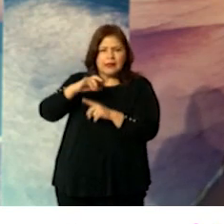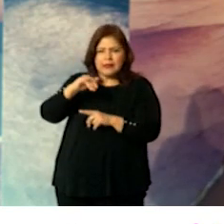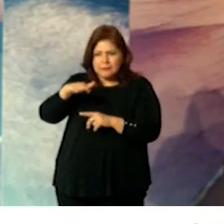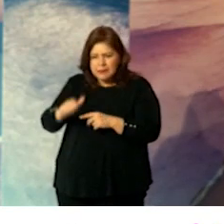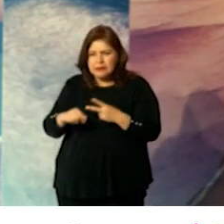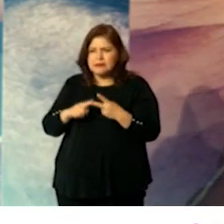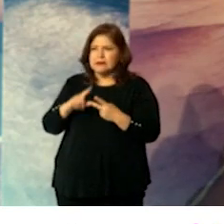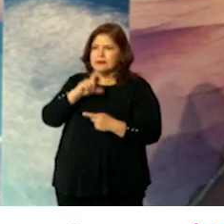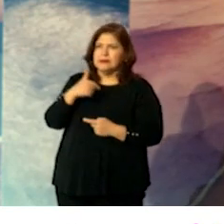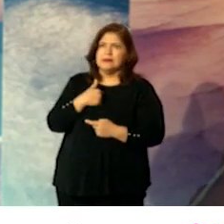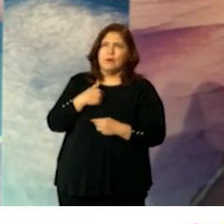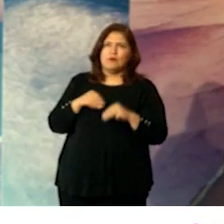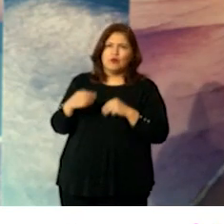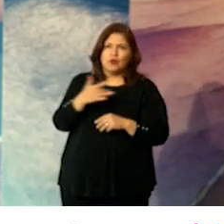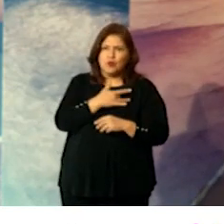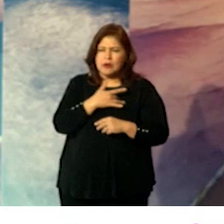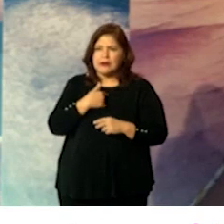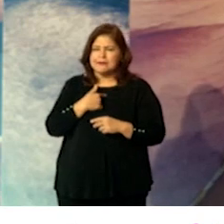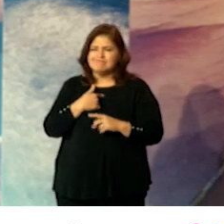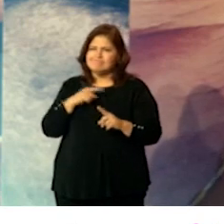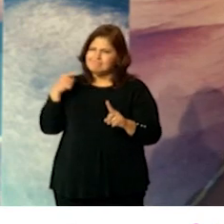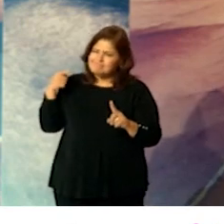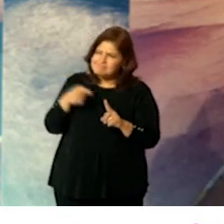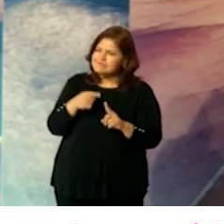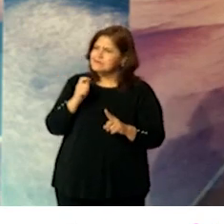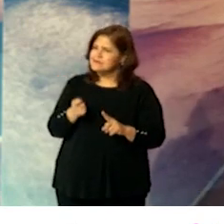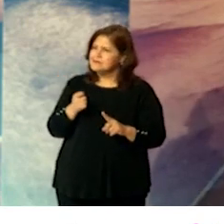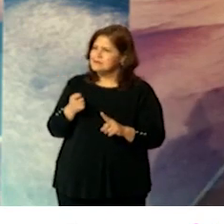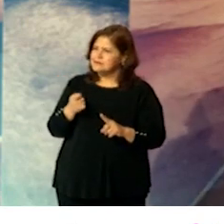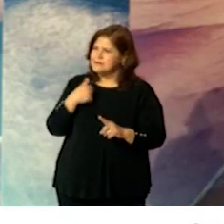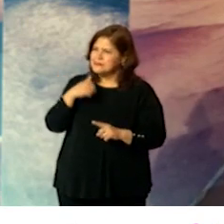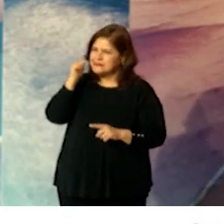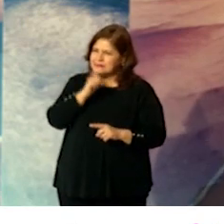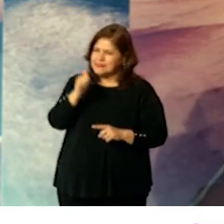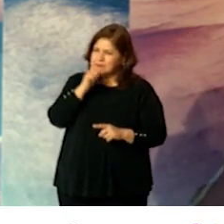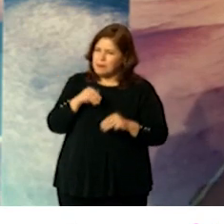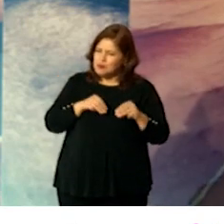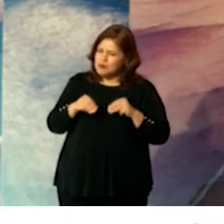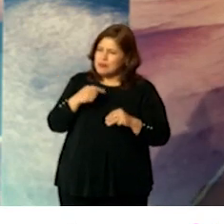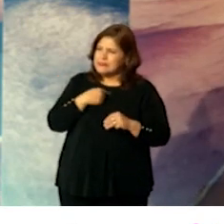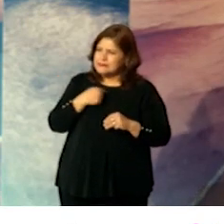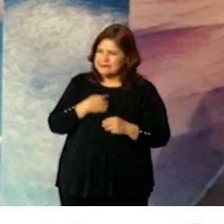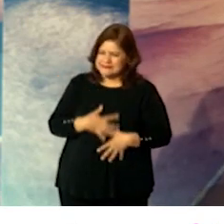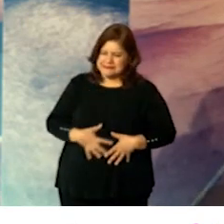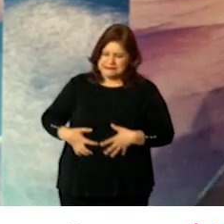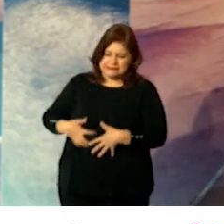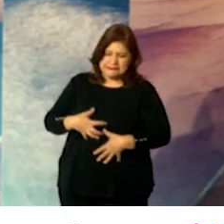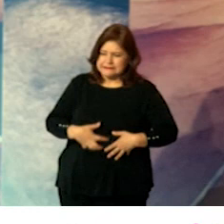mueve mi corazón y mi causa es eso por lo que siempre como que me ha movido sobre todo el